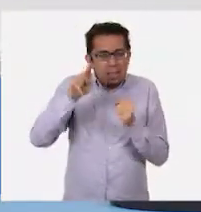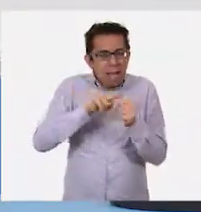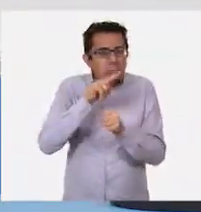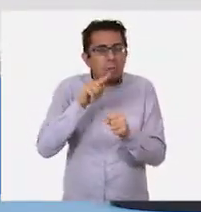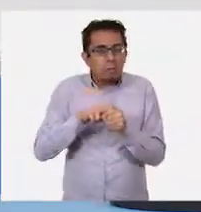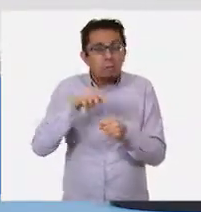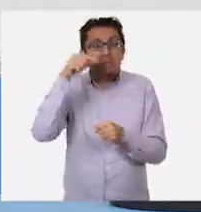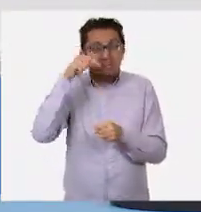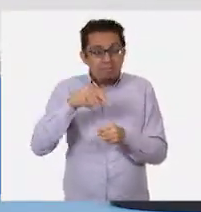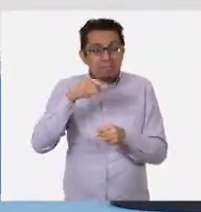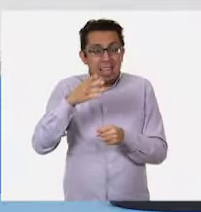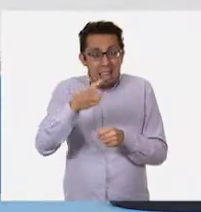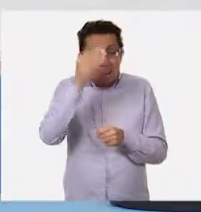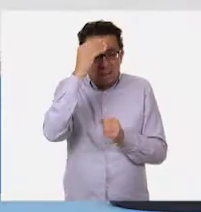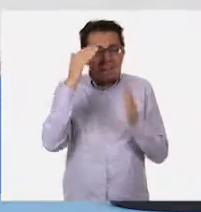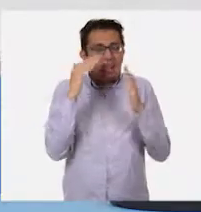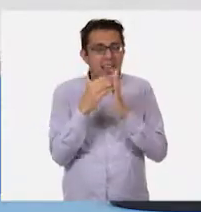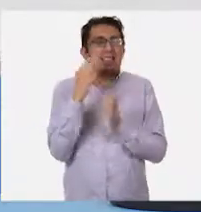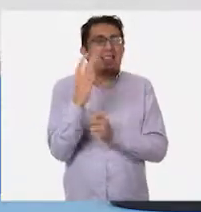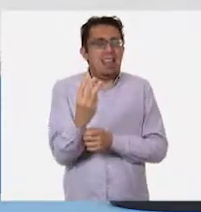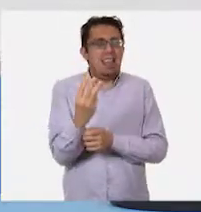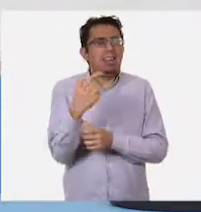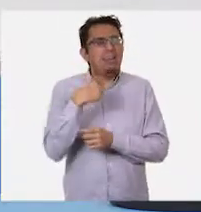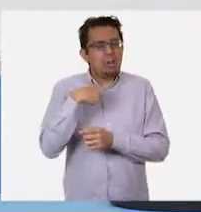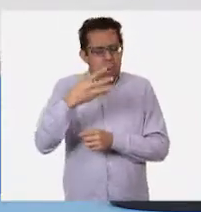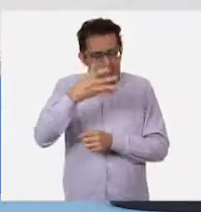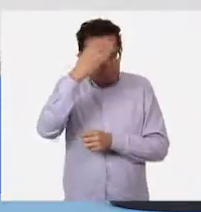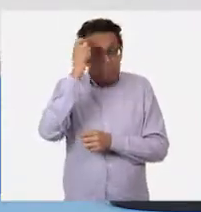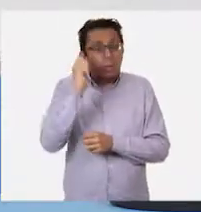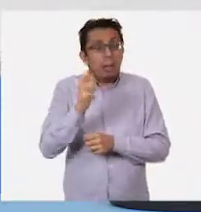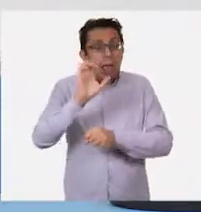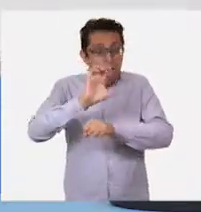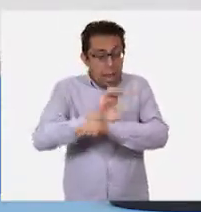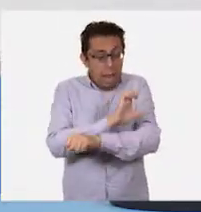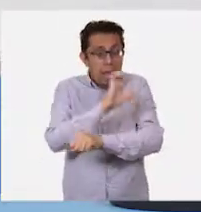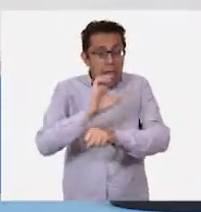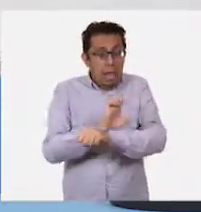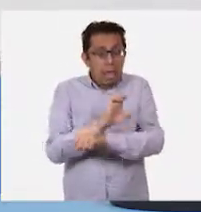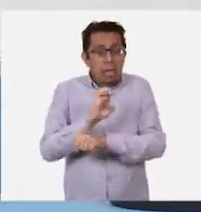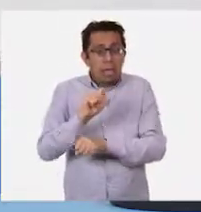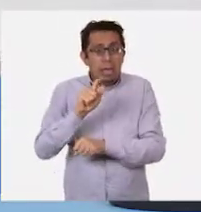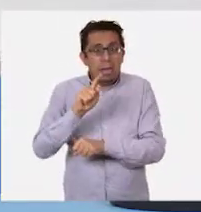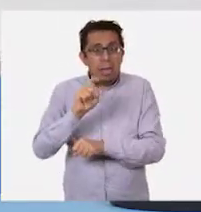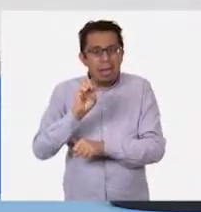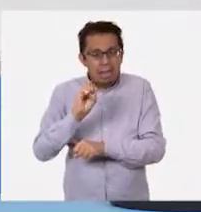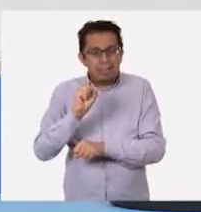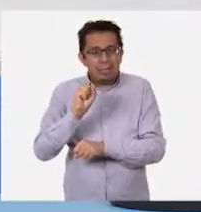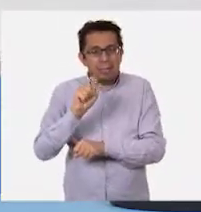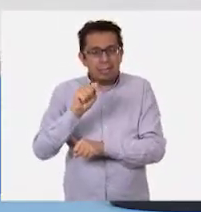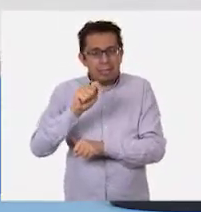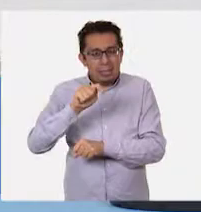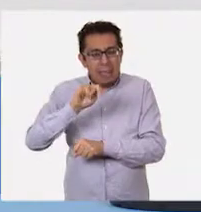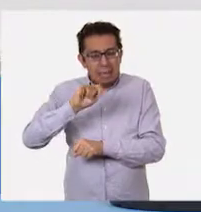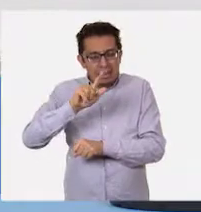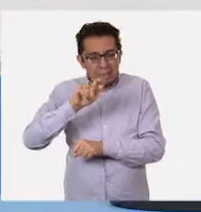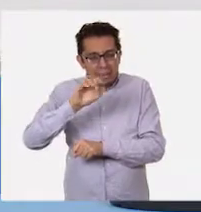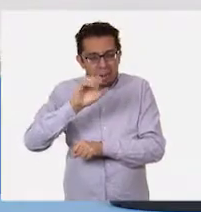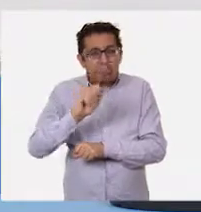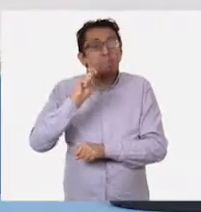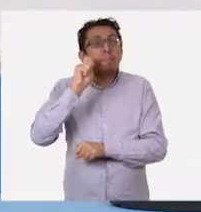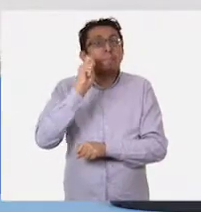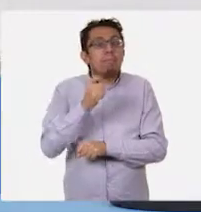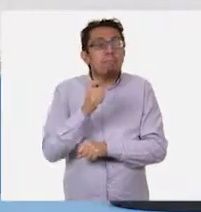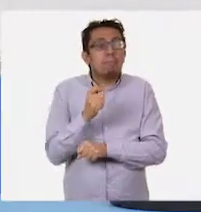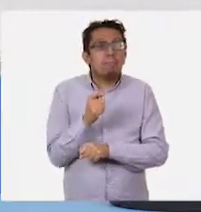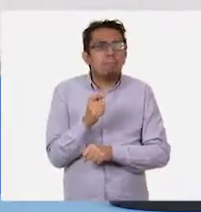de Aprende en Casa 3 es que la electricidad estática es la acumulación de un exceso